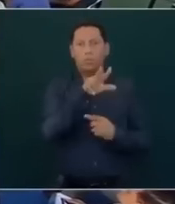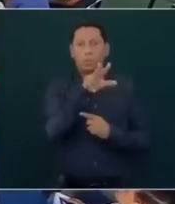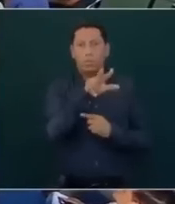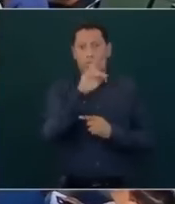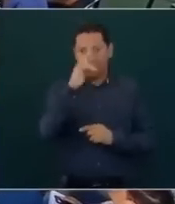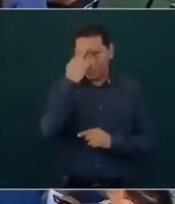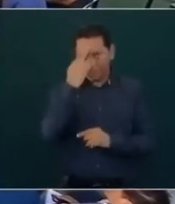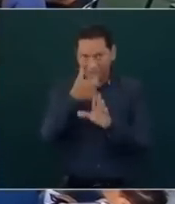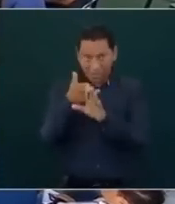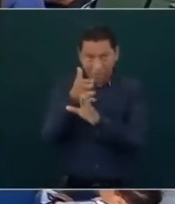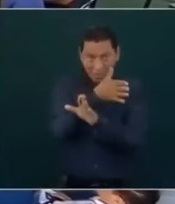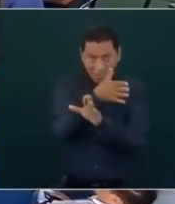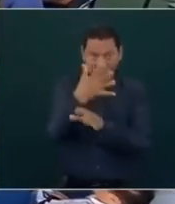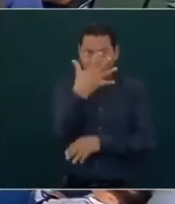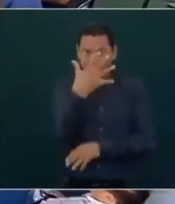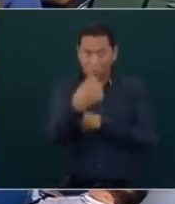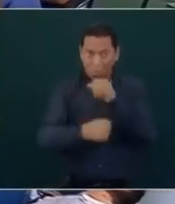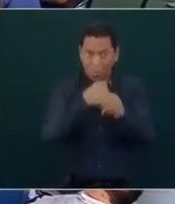hace 5 años.